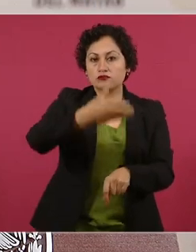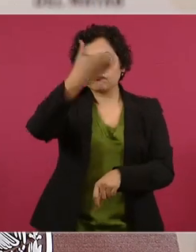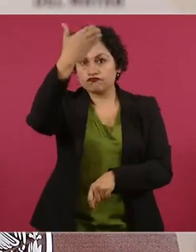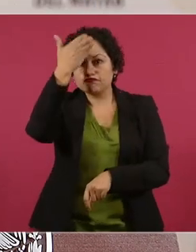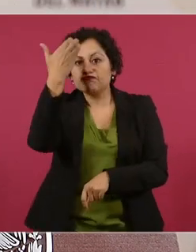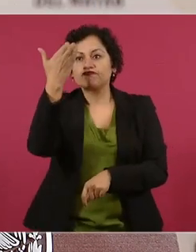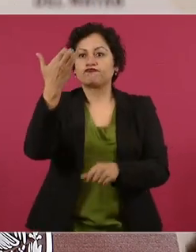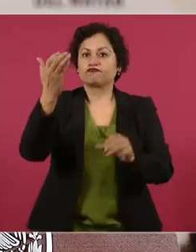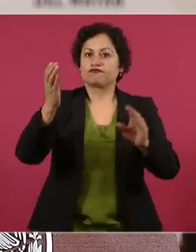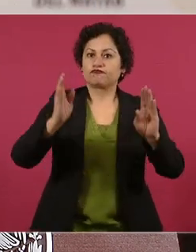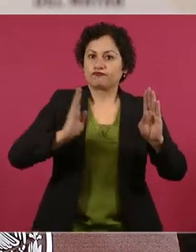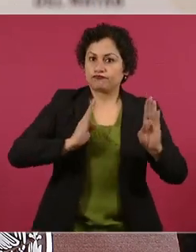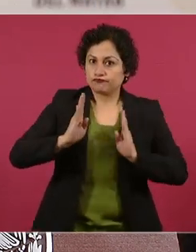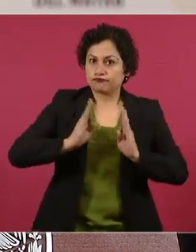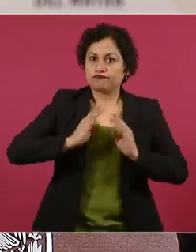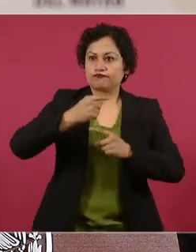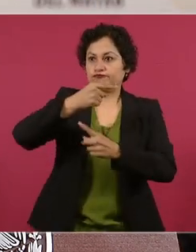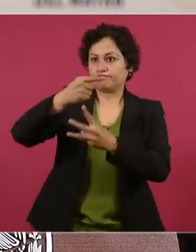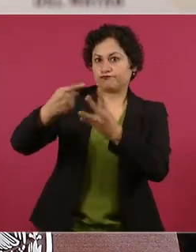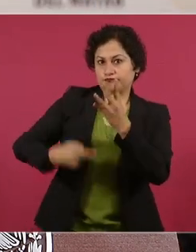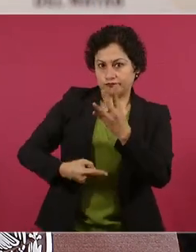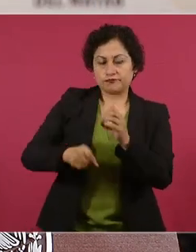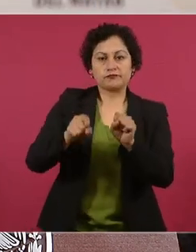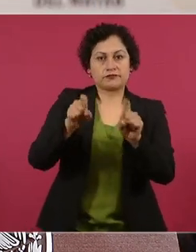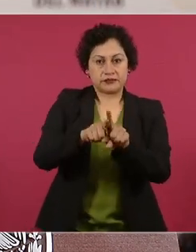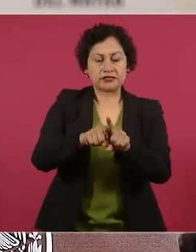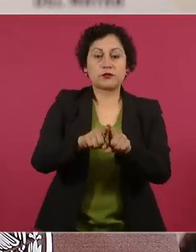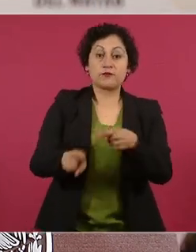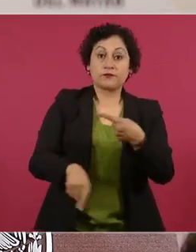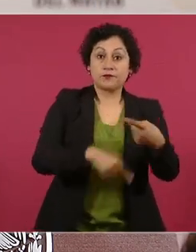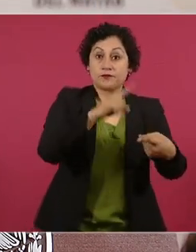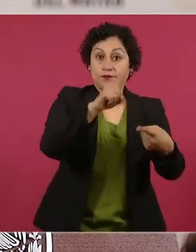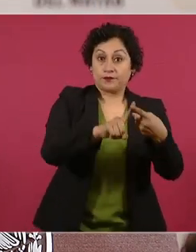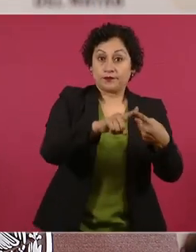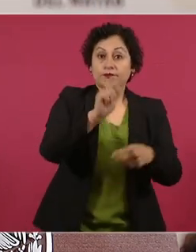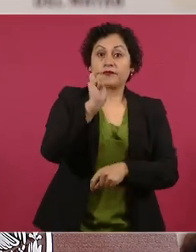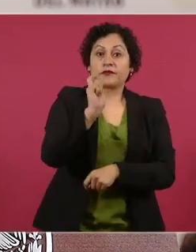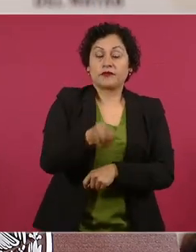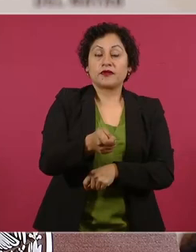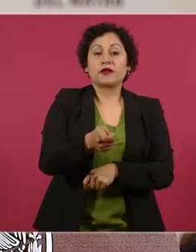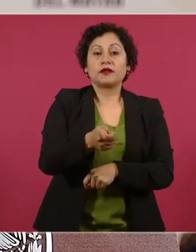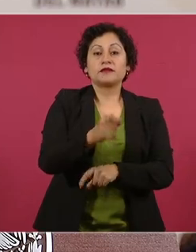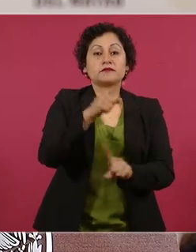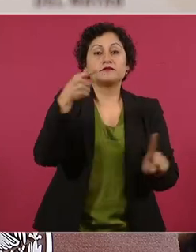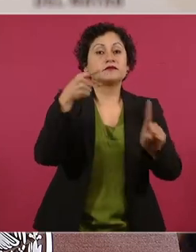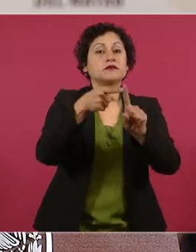Fuerzas Armadas Permanentes. La primera iniciativa tiene que ver